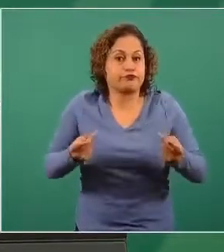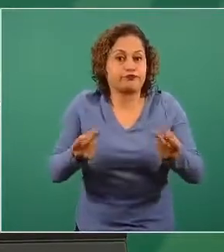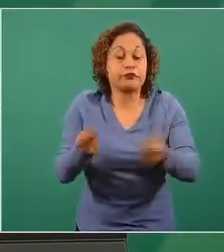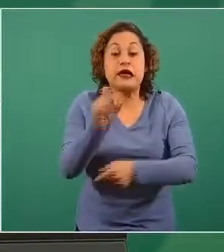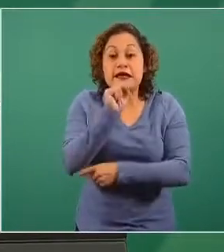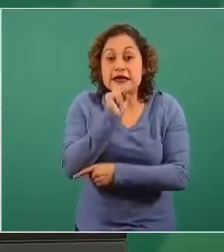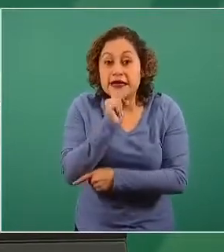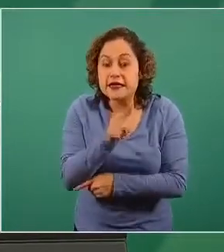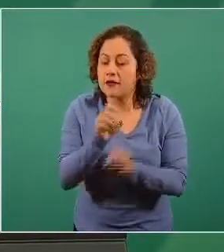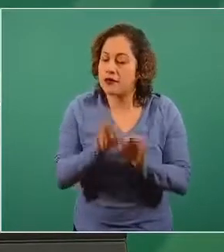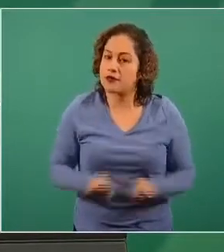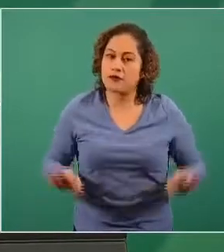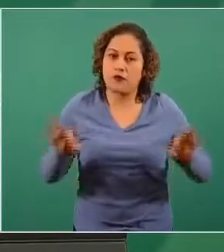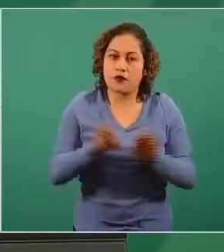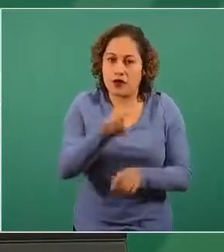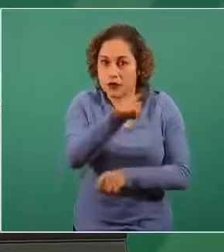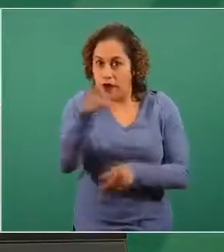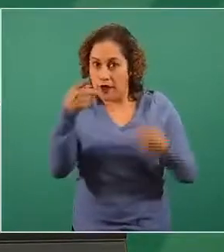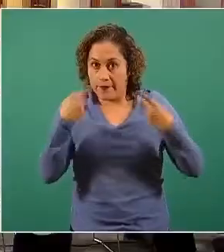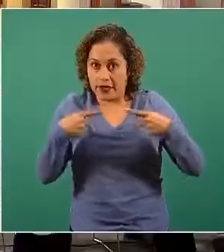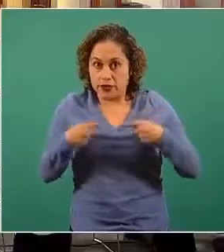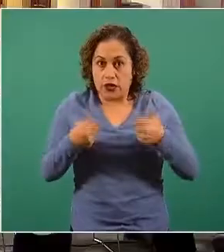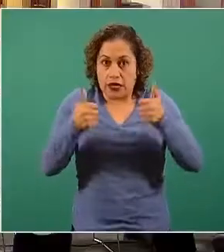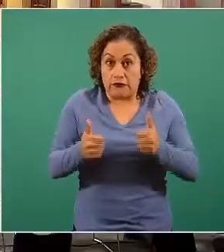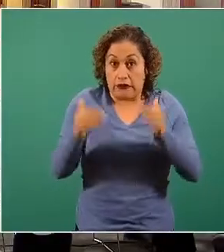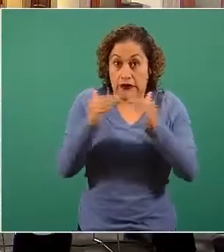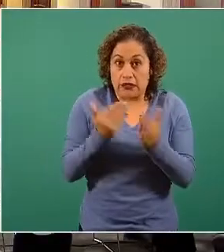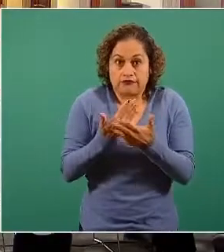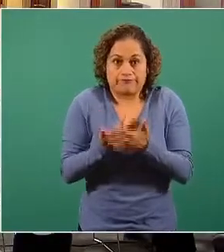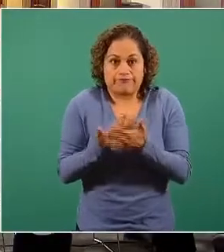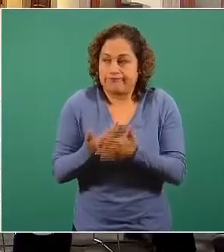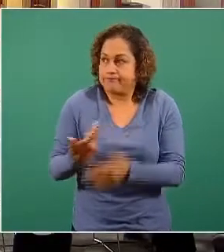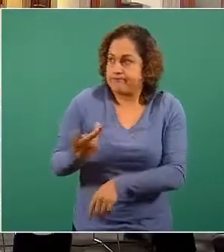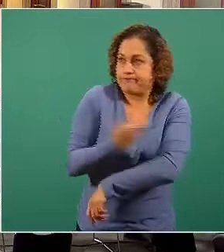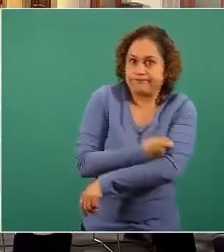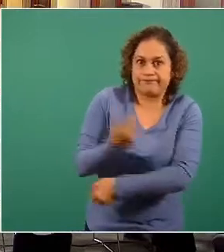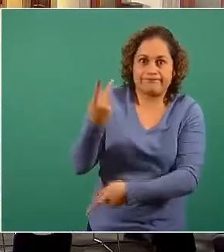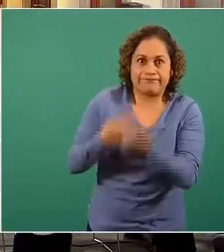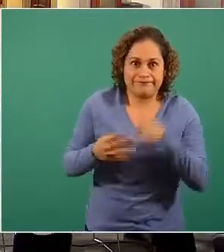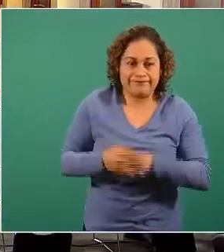esperando a que les llegue su vacuna. Más o menos, ¿en cuánto tiempo prevén que